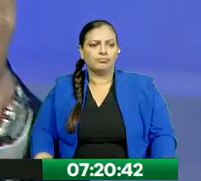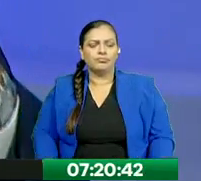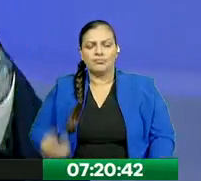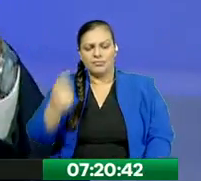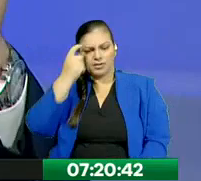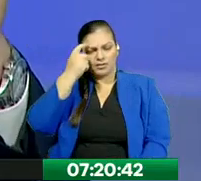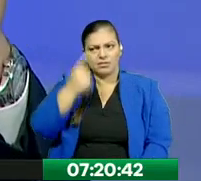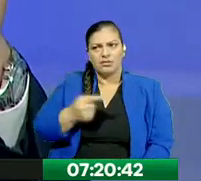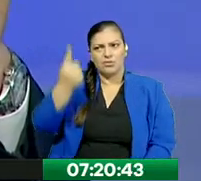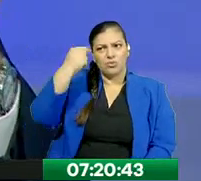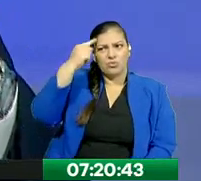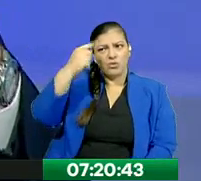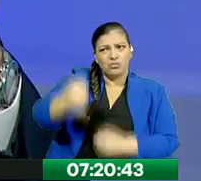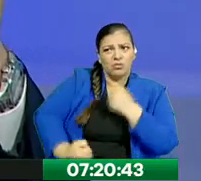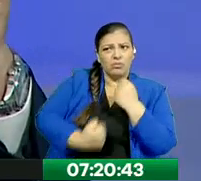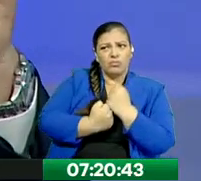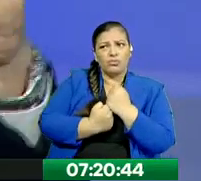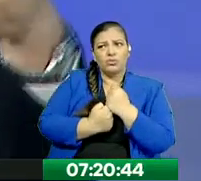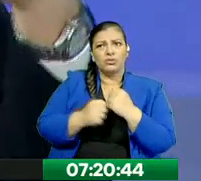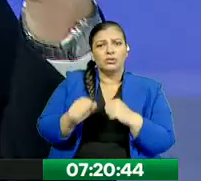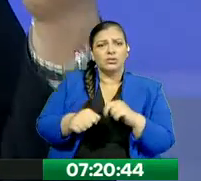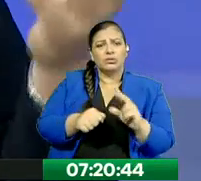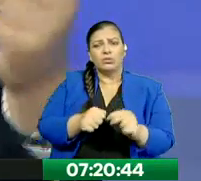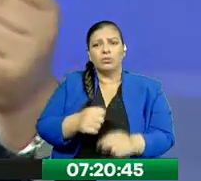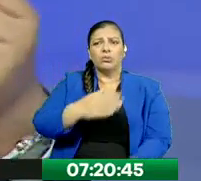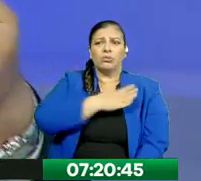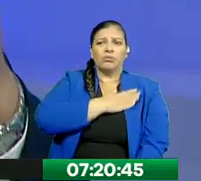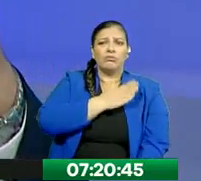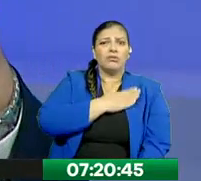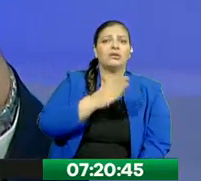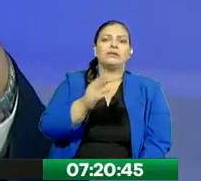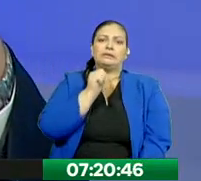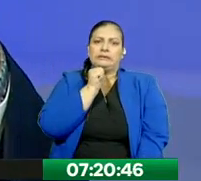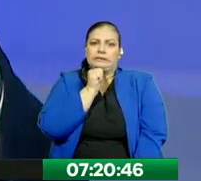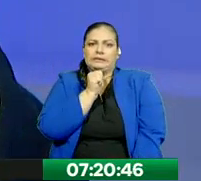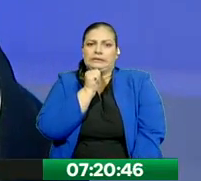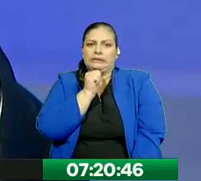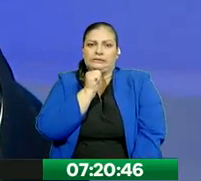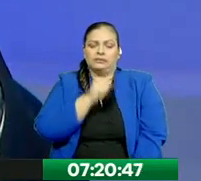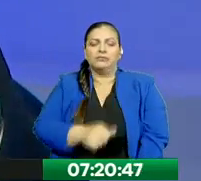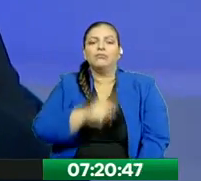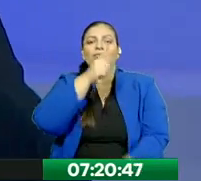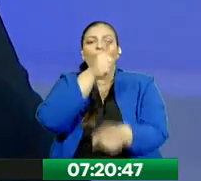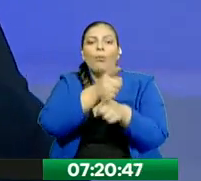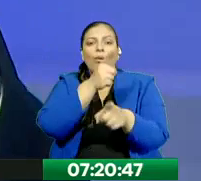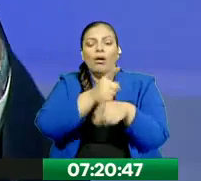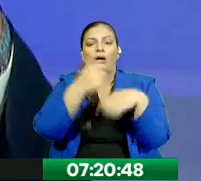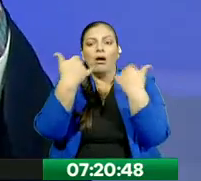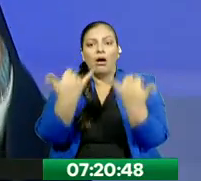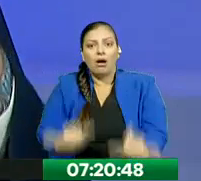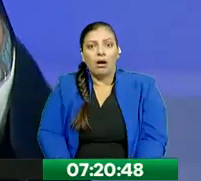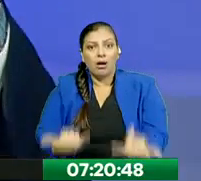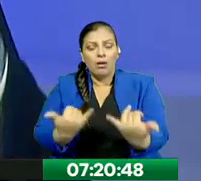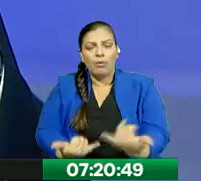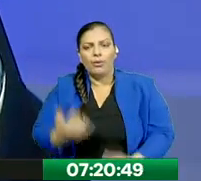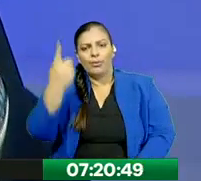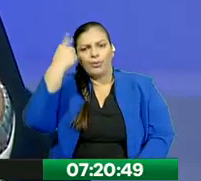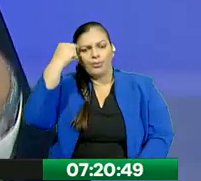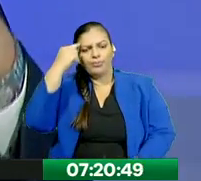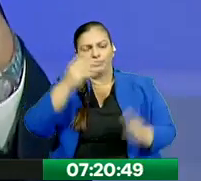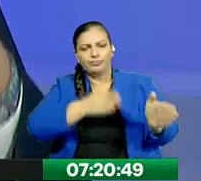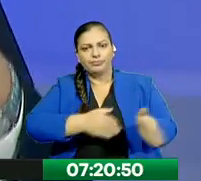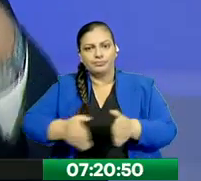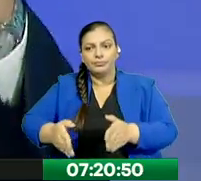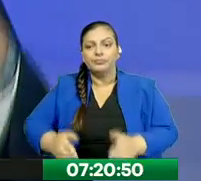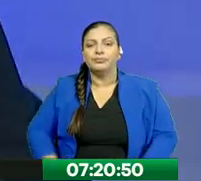confianza de lo que tiene que emitir, en este caso, el gobierno nacional. Entonces, ¿qué es lo que nosotros aspiramos? Que, por ejemplo, esa deuda vaya específicamente